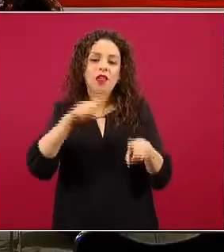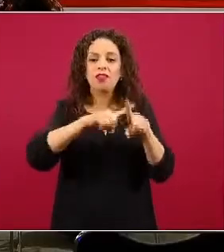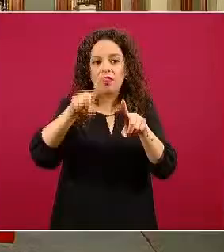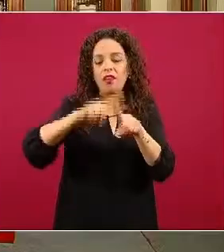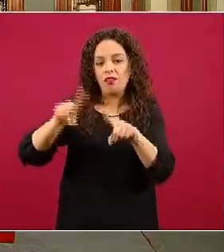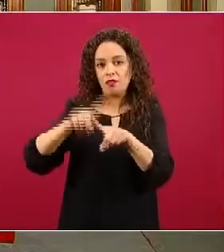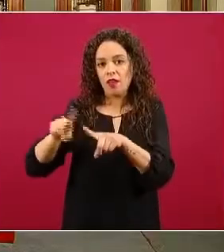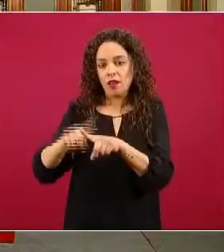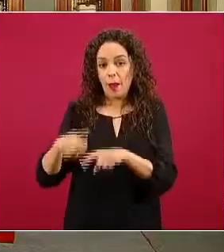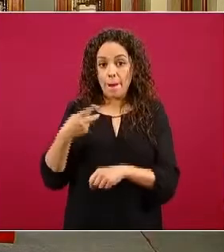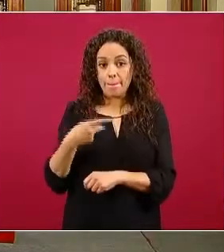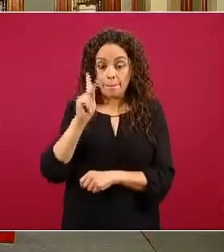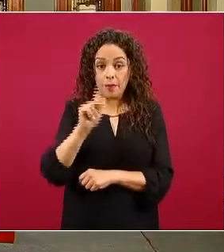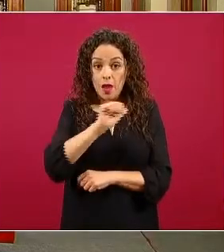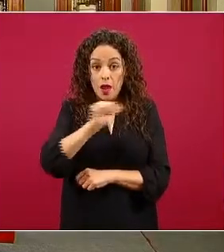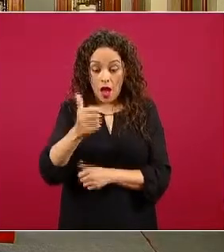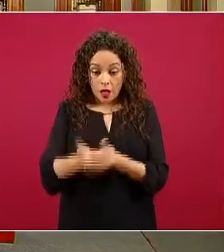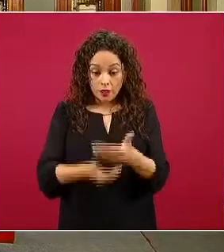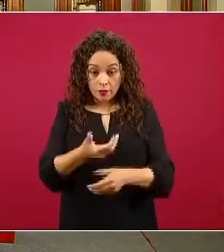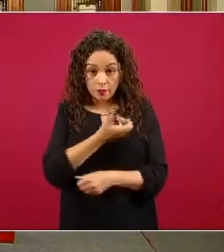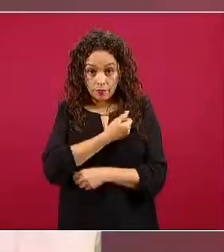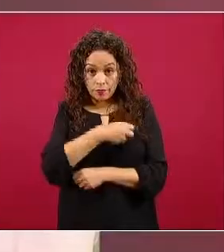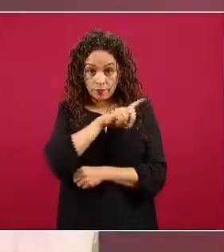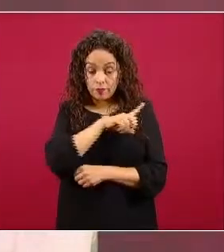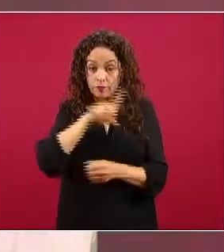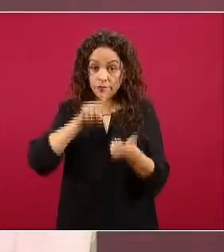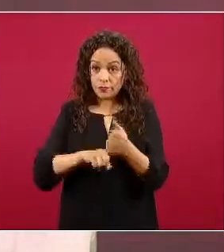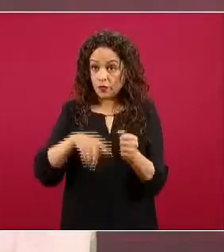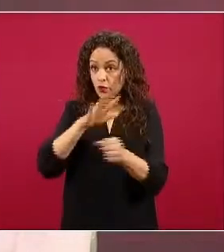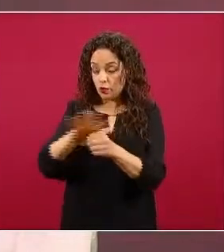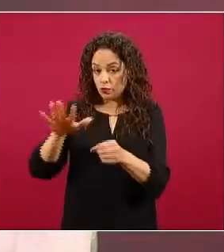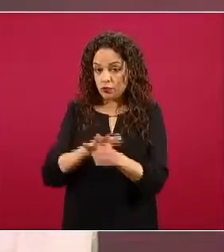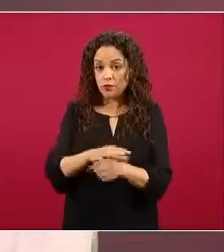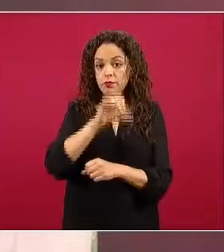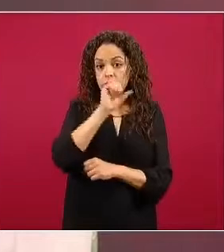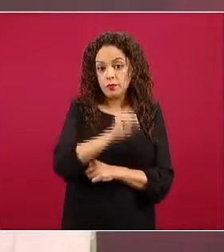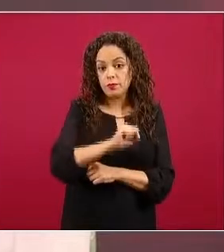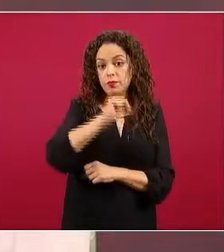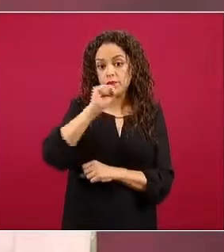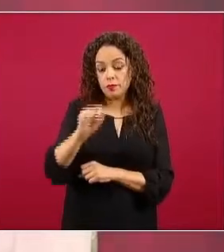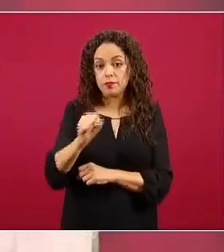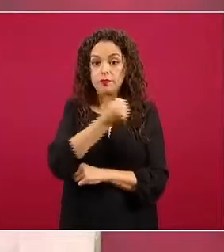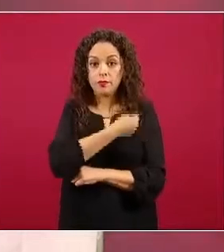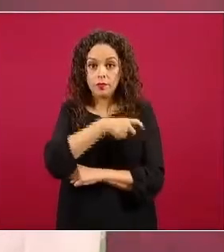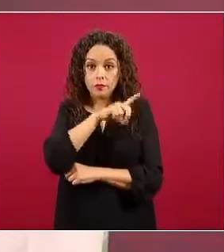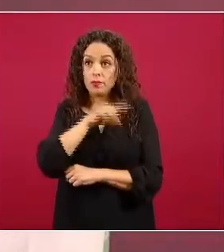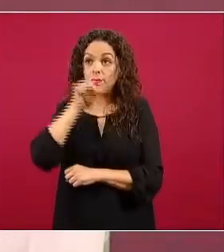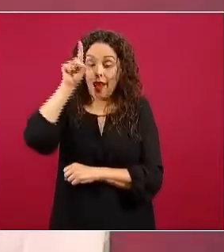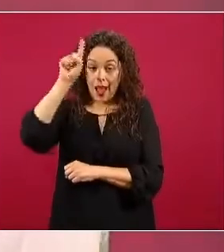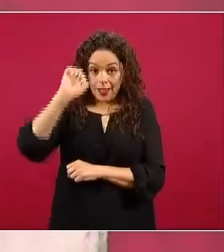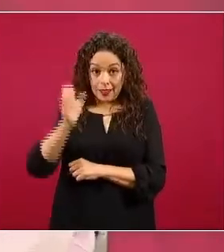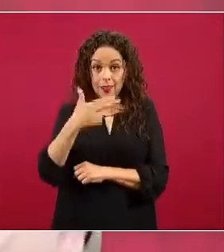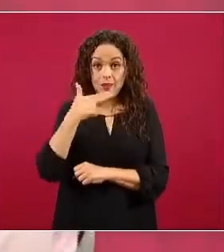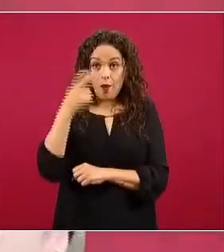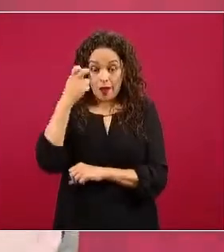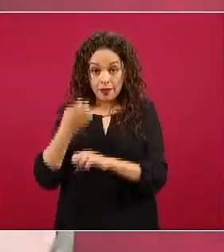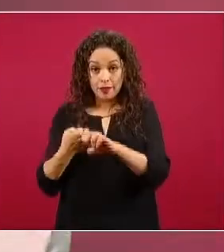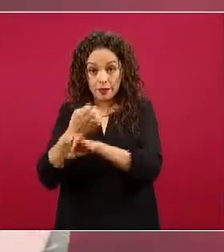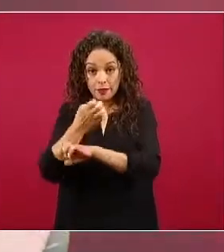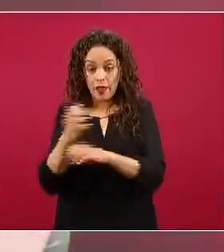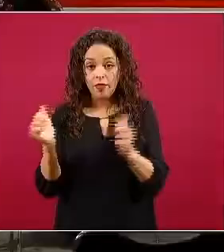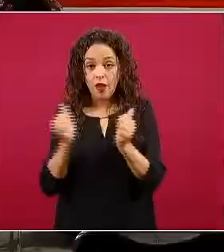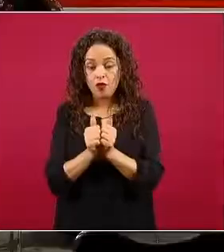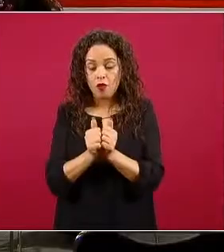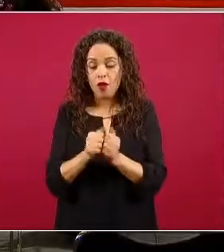haciendo los servicios de salud locales, la Secretaría de Salud de Chihuahua, con nuestro querido